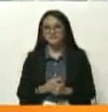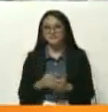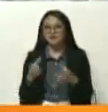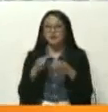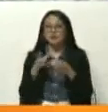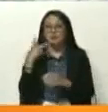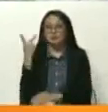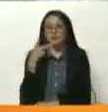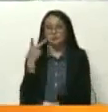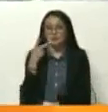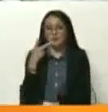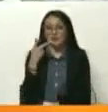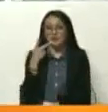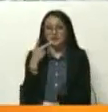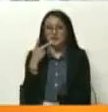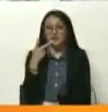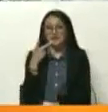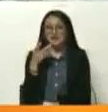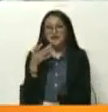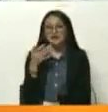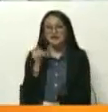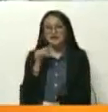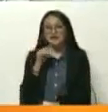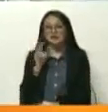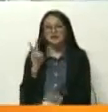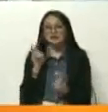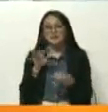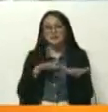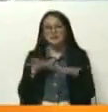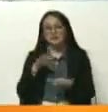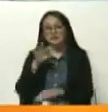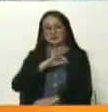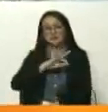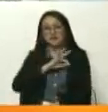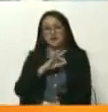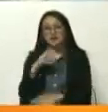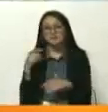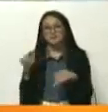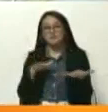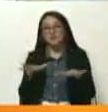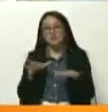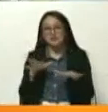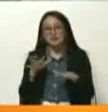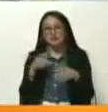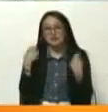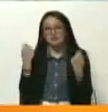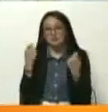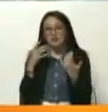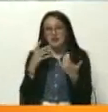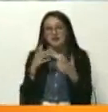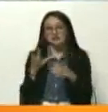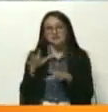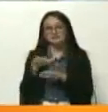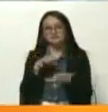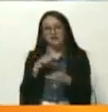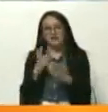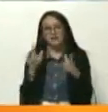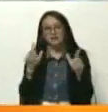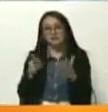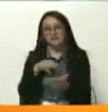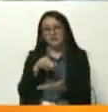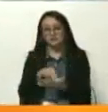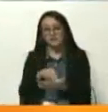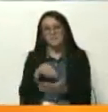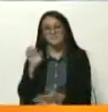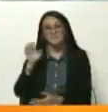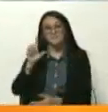organización política que tiene unas raíces en el movimiento social y el movimiento popular como es el Ejército de Liberación Nacional. El